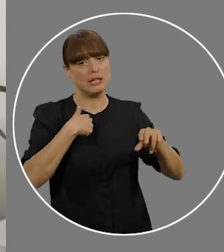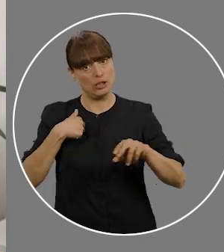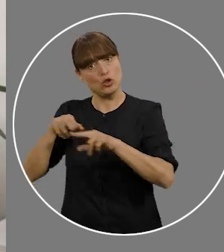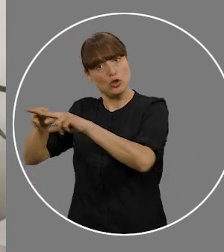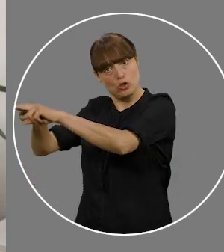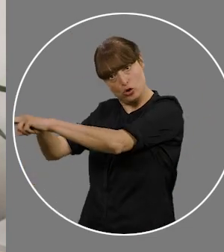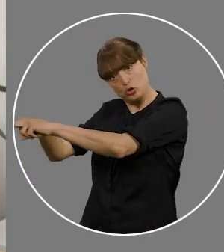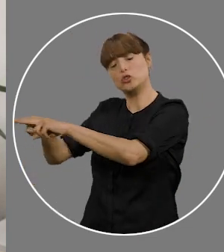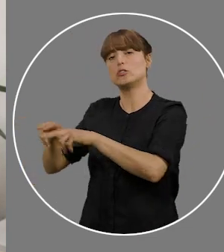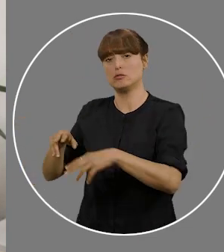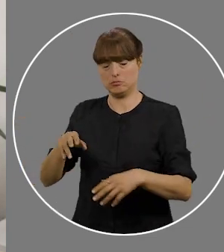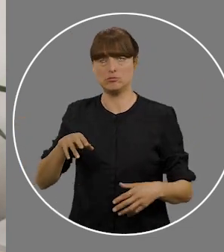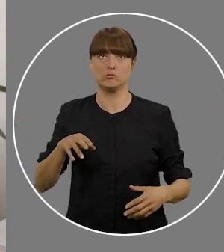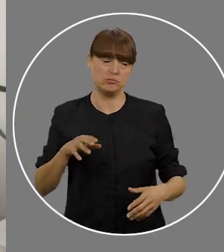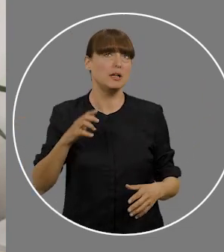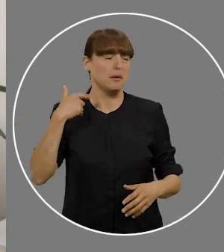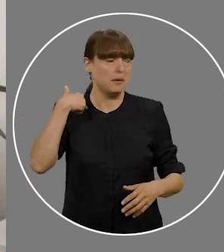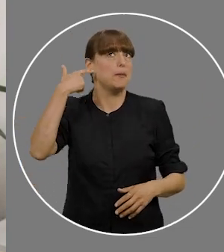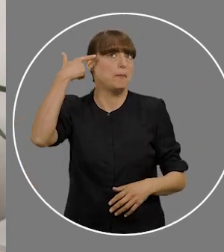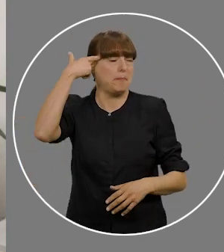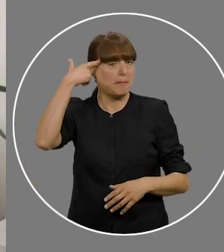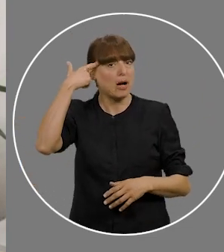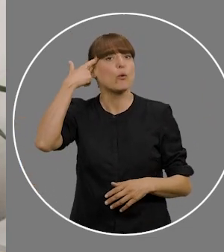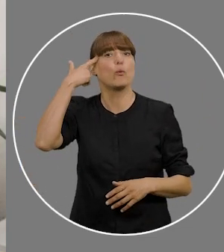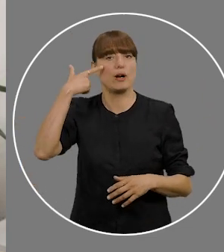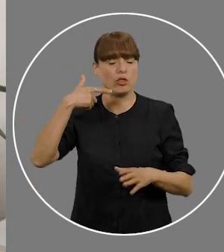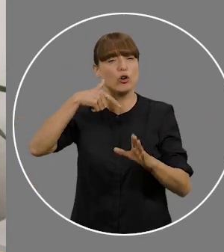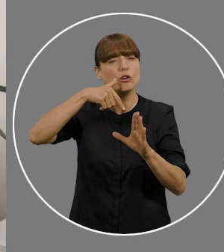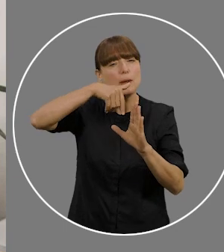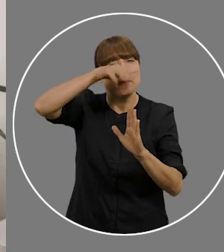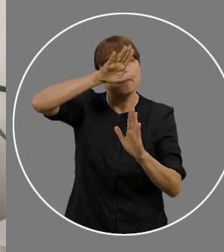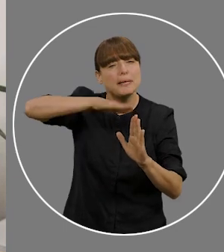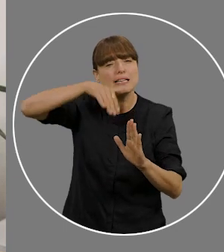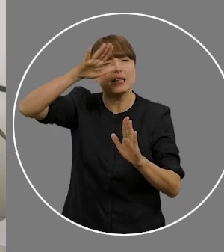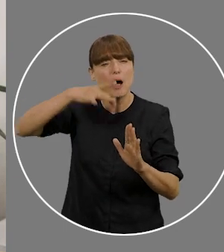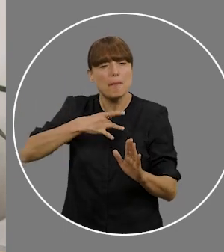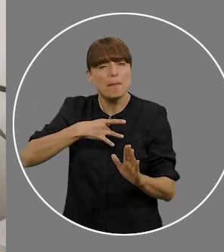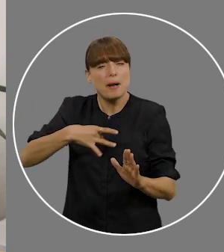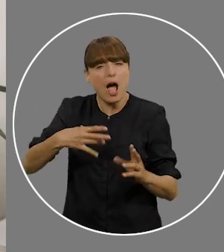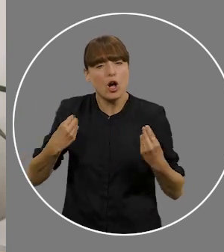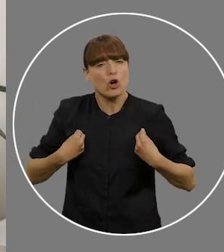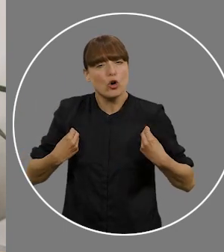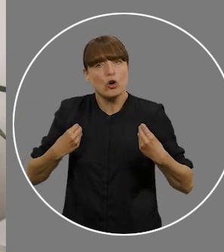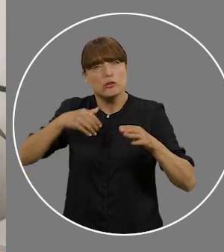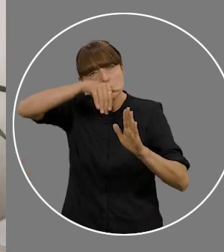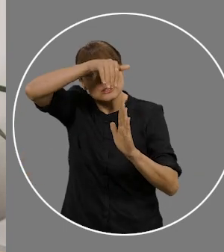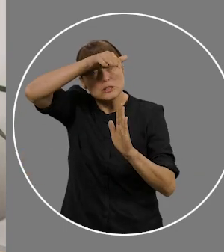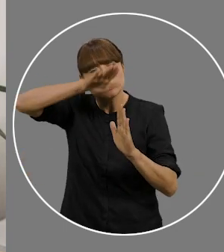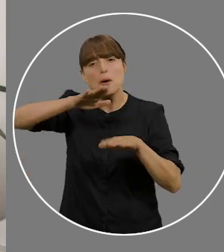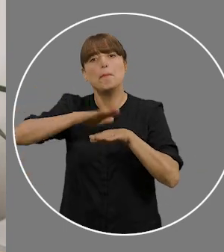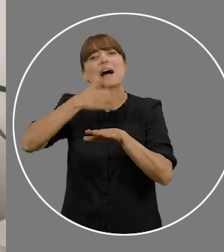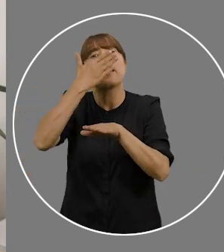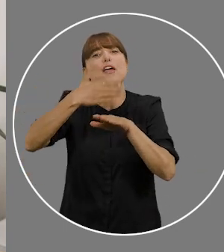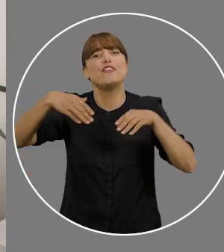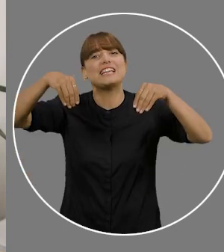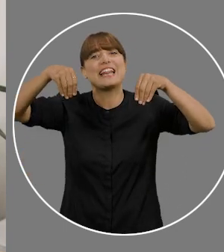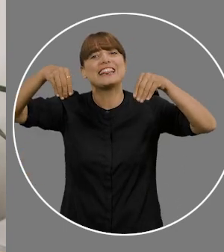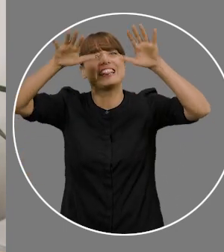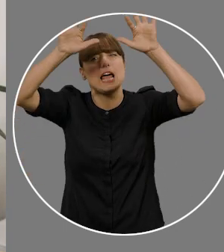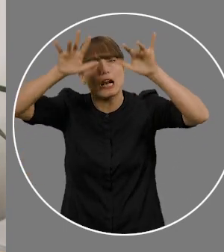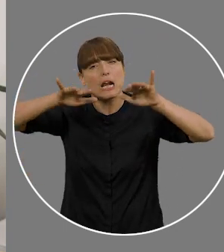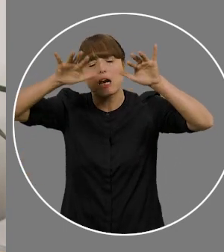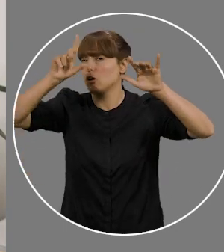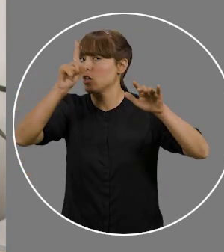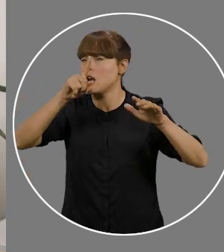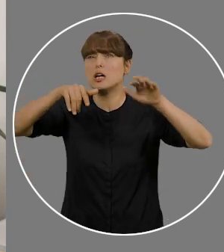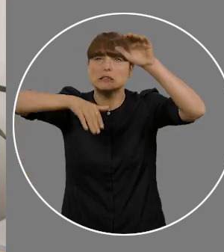bueno, lo pintamos con cal viva, estaba muy blanquito, no caía tierra. Entonces yo conocí